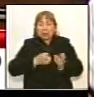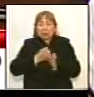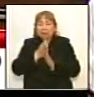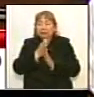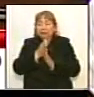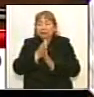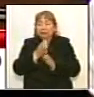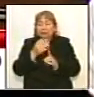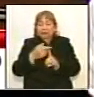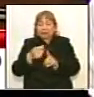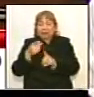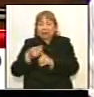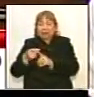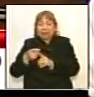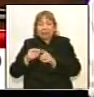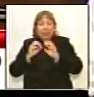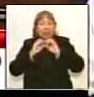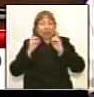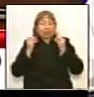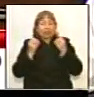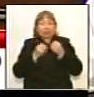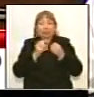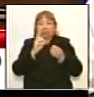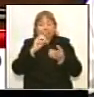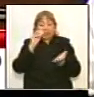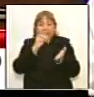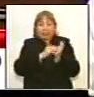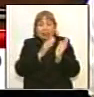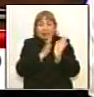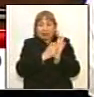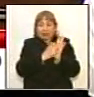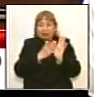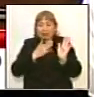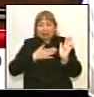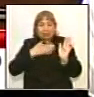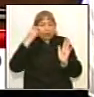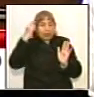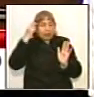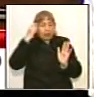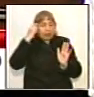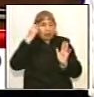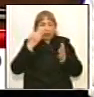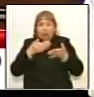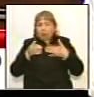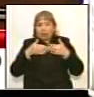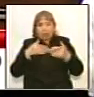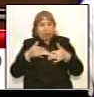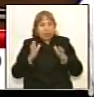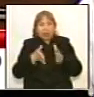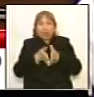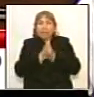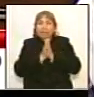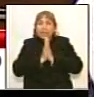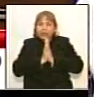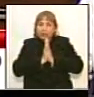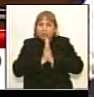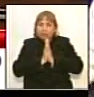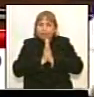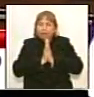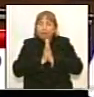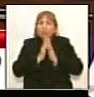que diversas organizaciones que no están adscritas a mi tendencia política o a cualquier otra han solicitado,